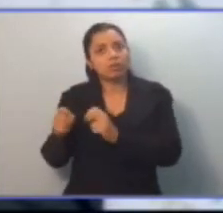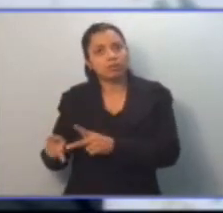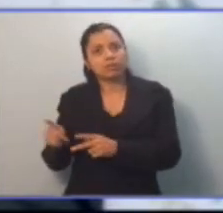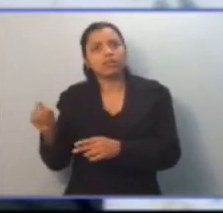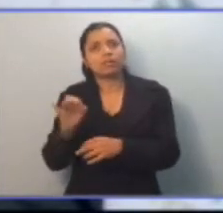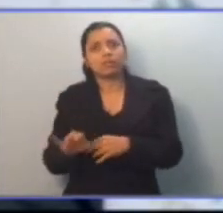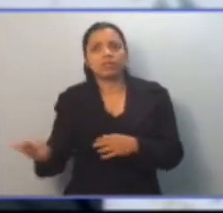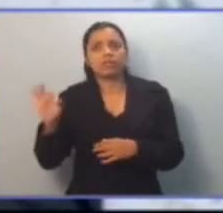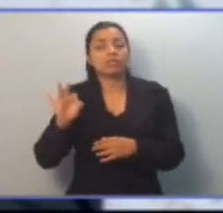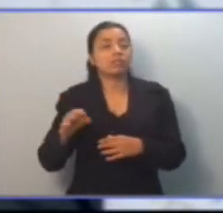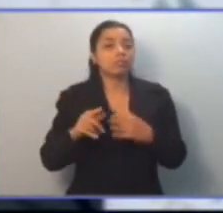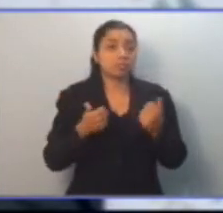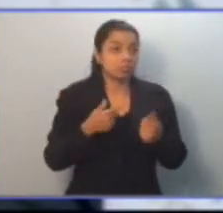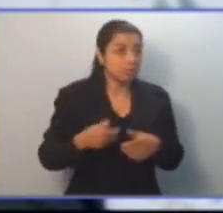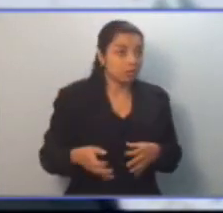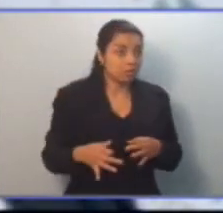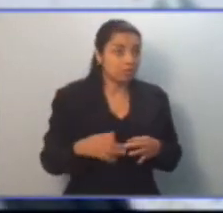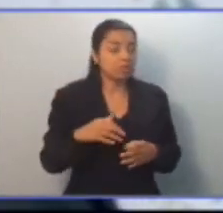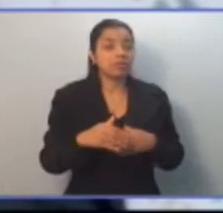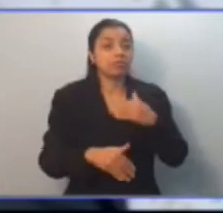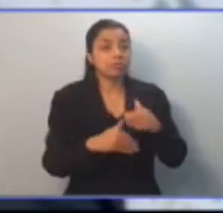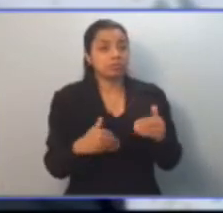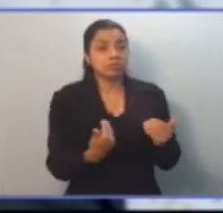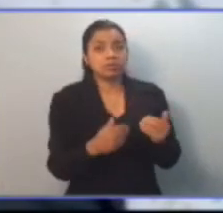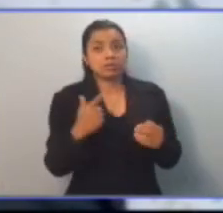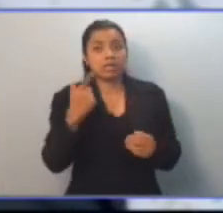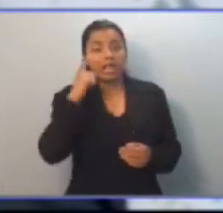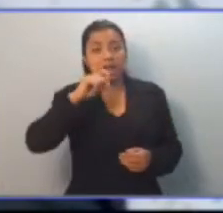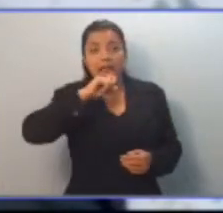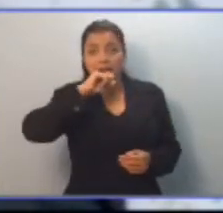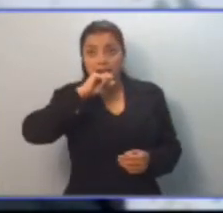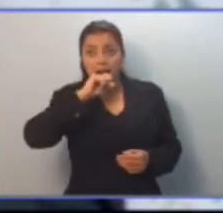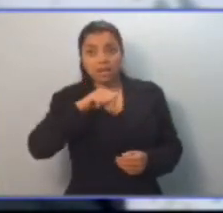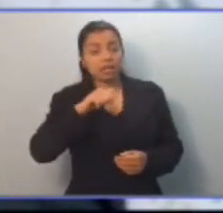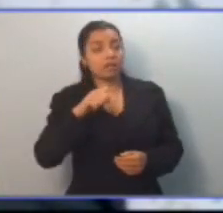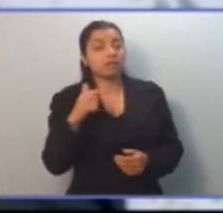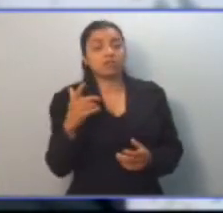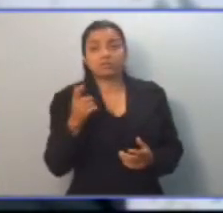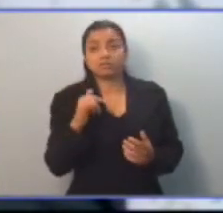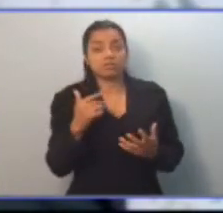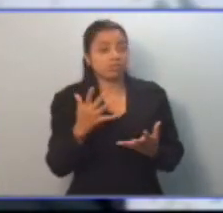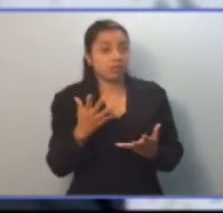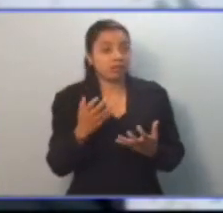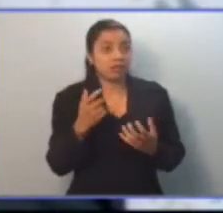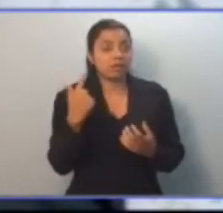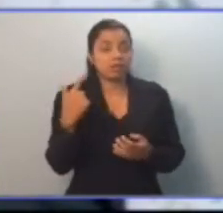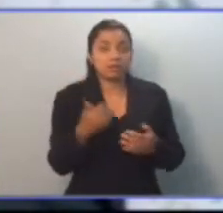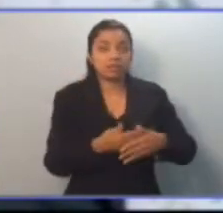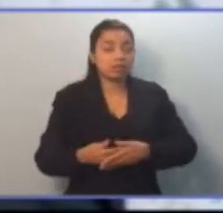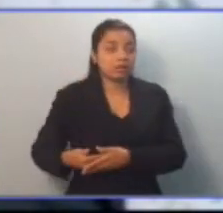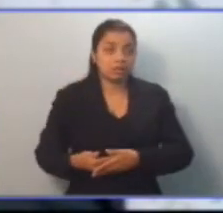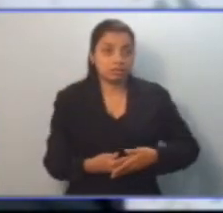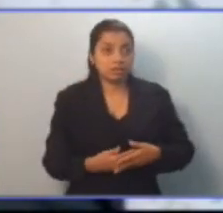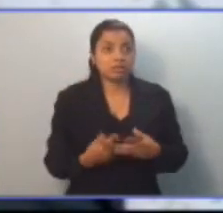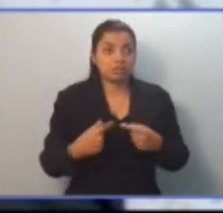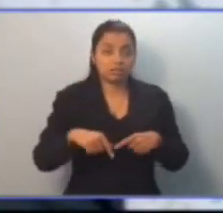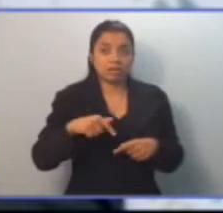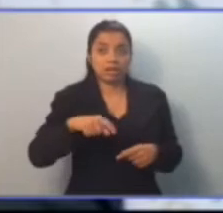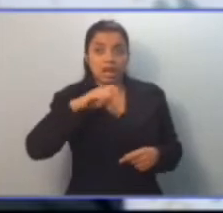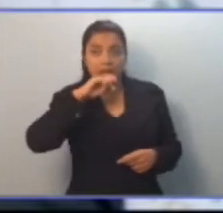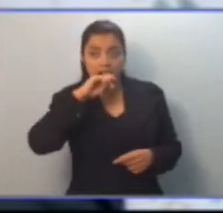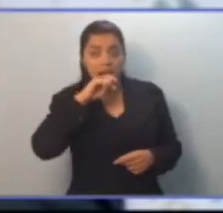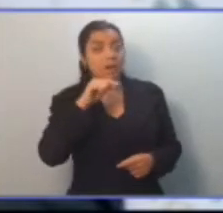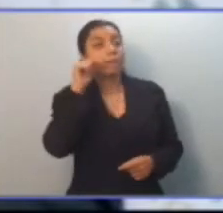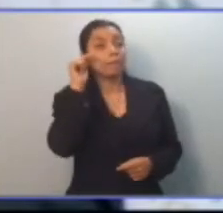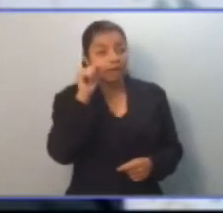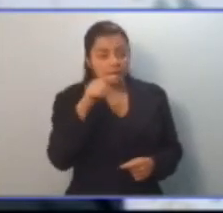superarse, porque en la medida en que uno de esos sale de la pobreza no querrá que sus hijos sigan siendo pobres y no volverán a ser pobres más. Para